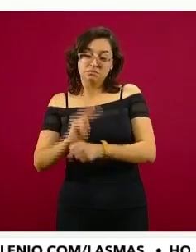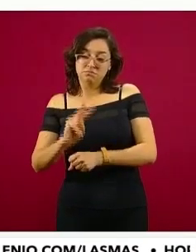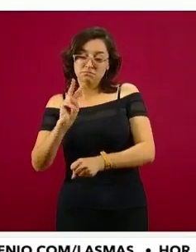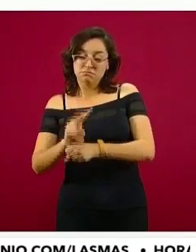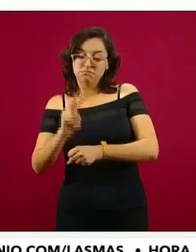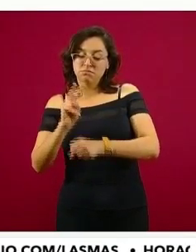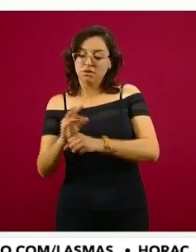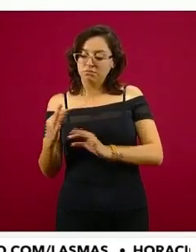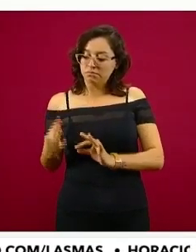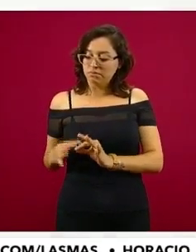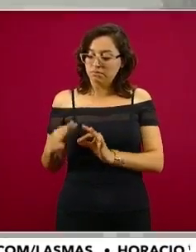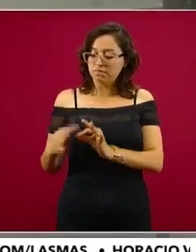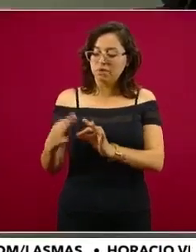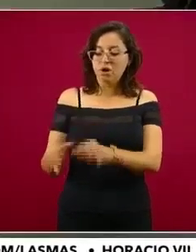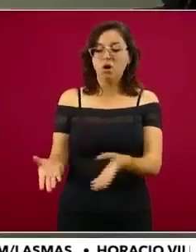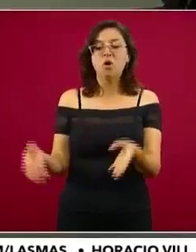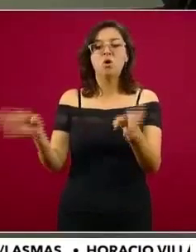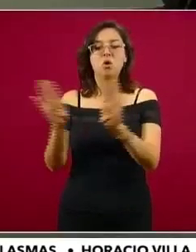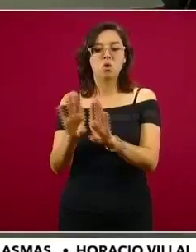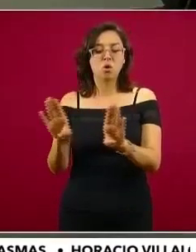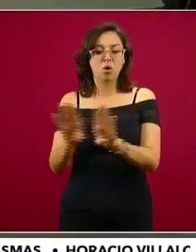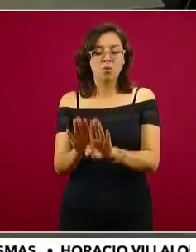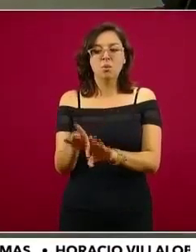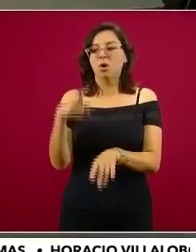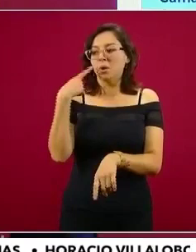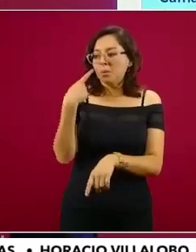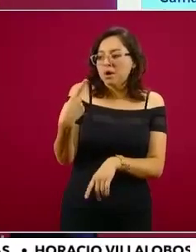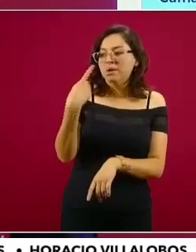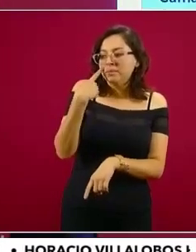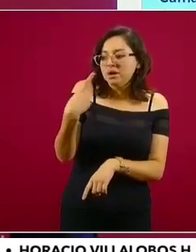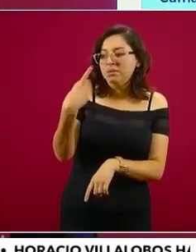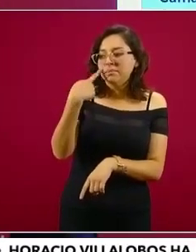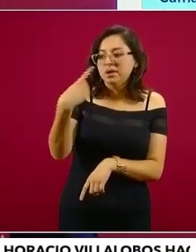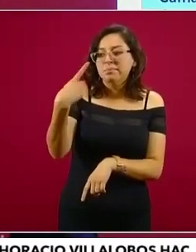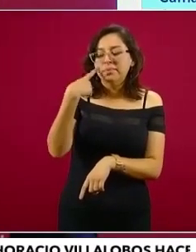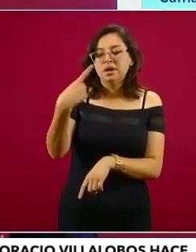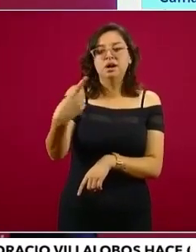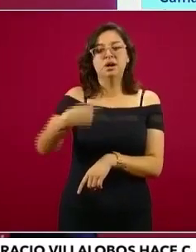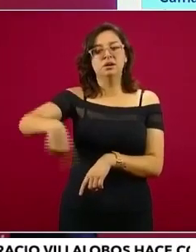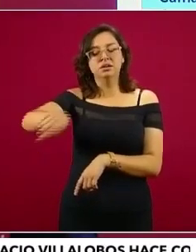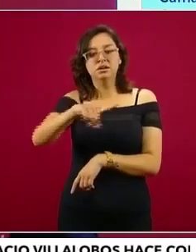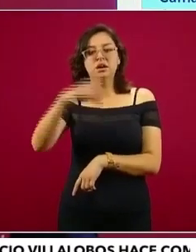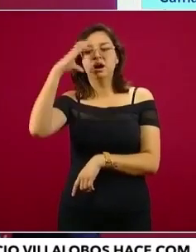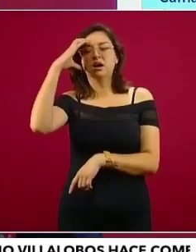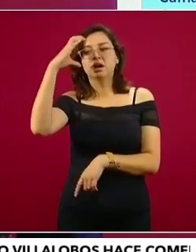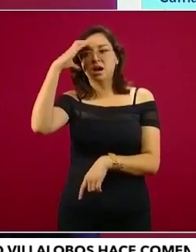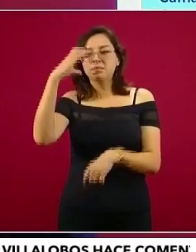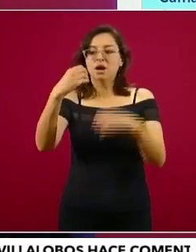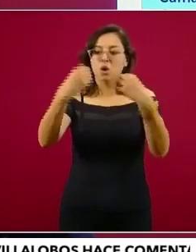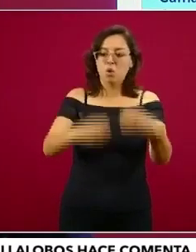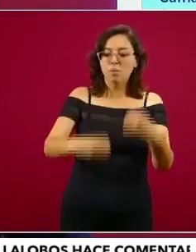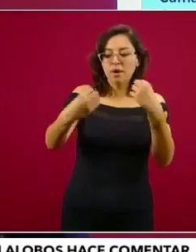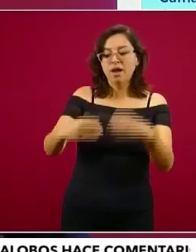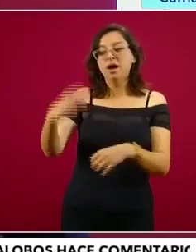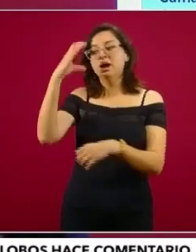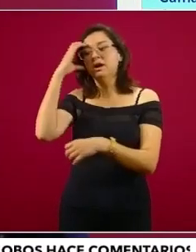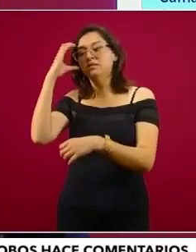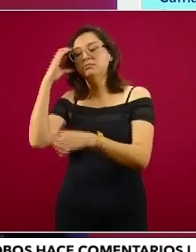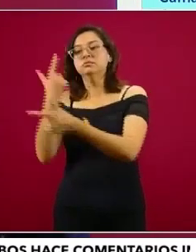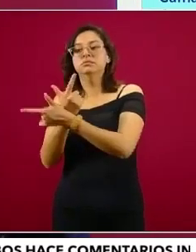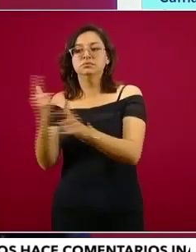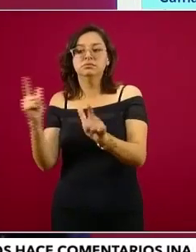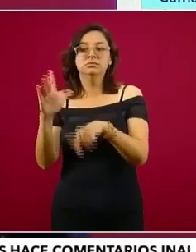puntual de cómo se está comportando esta ocupación o esta disponibilidad, porque el poder siempre tener una